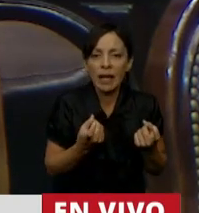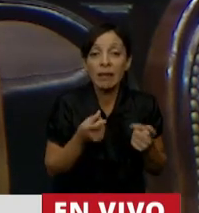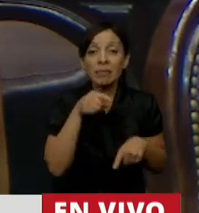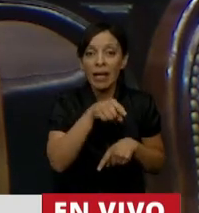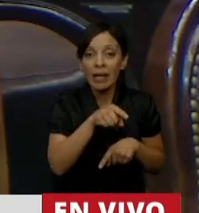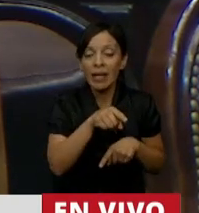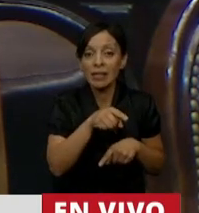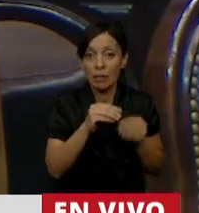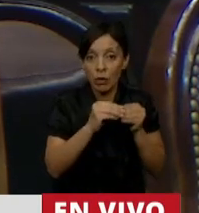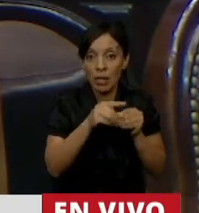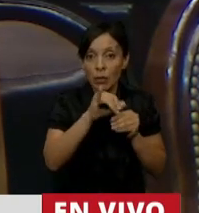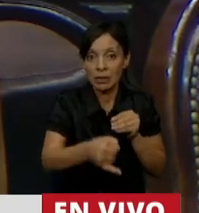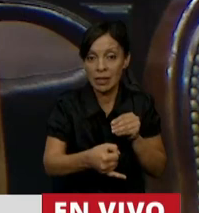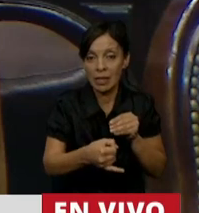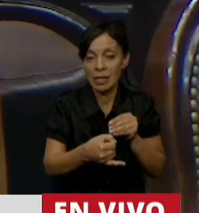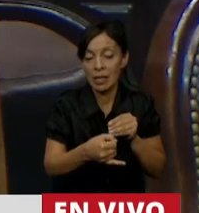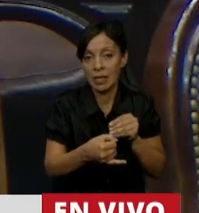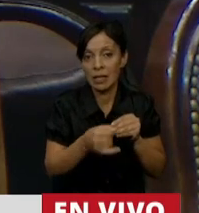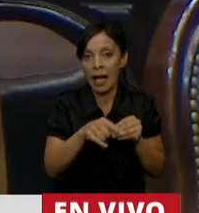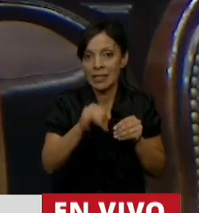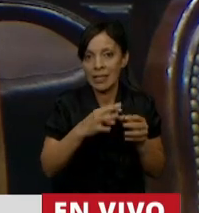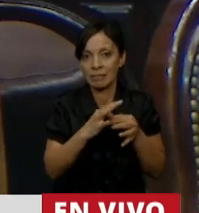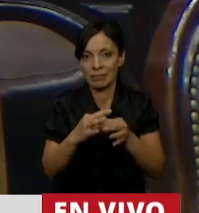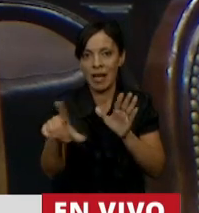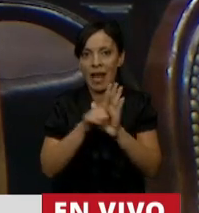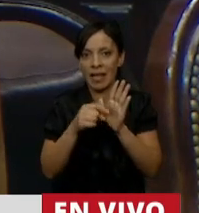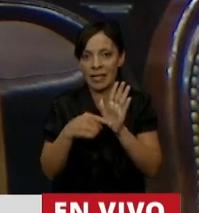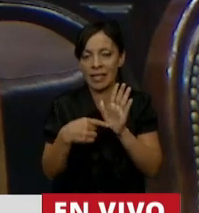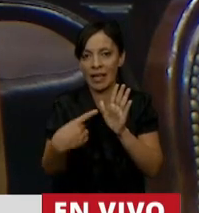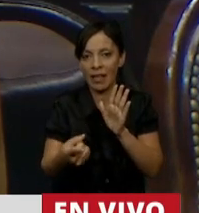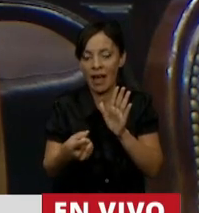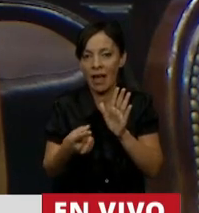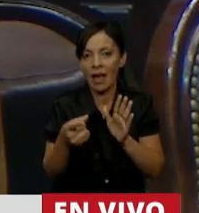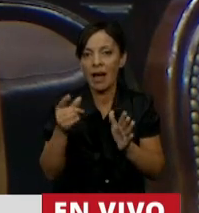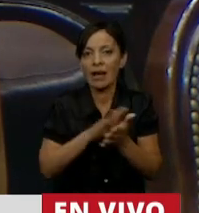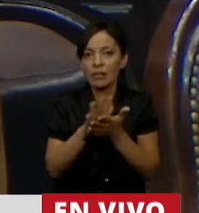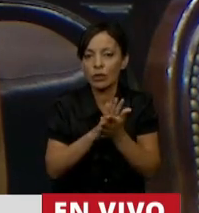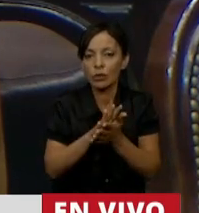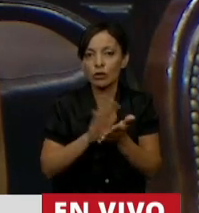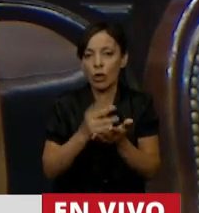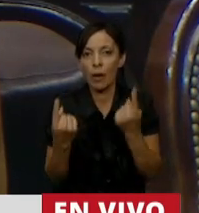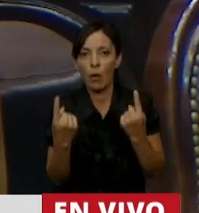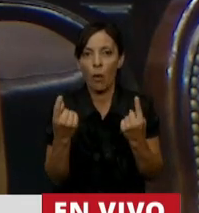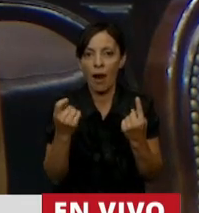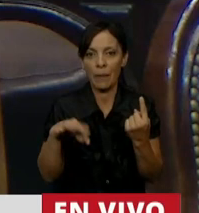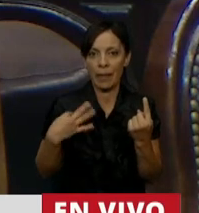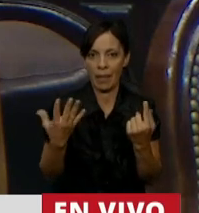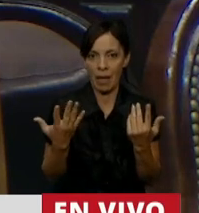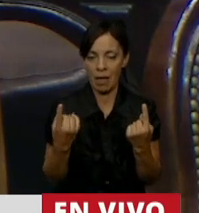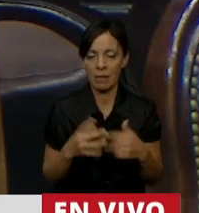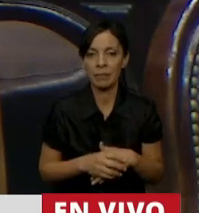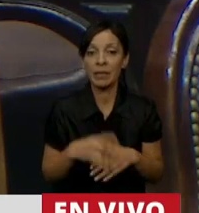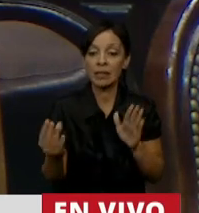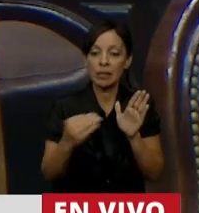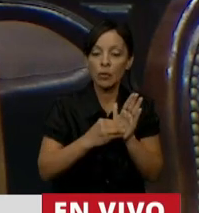causal por la cual nuestro ordenamiento jurídico reconoce o resuelve entre estas dos vidas. Y se incorpora esto